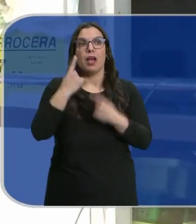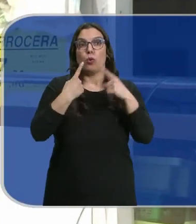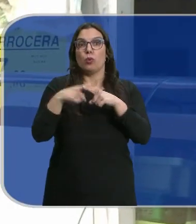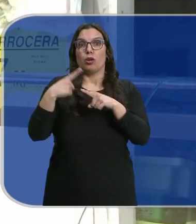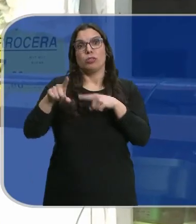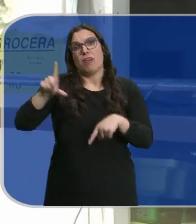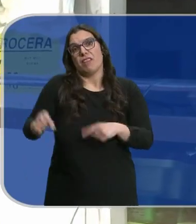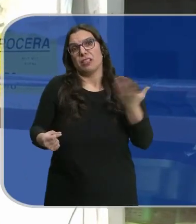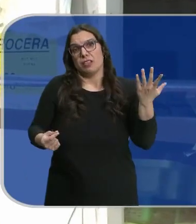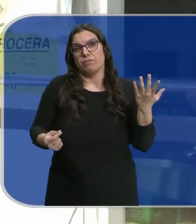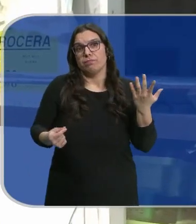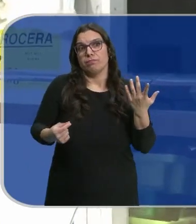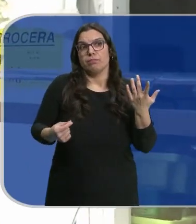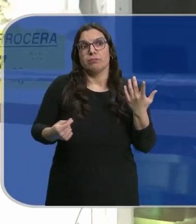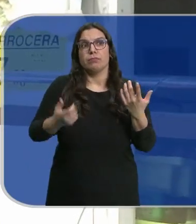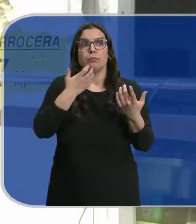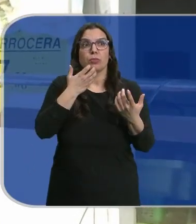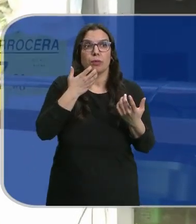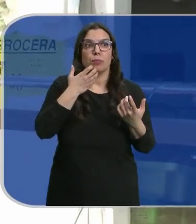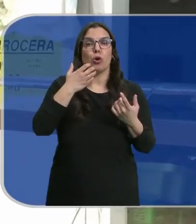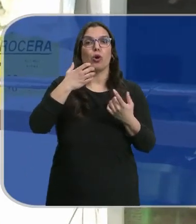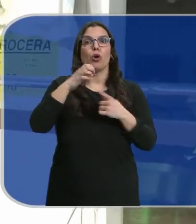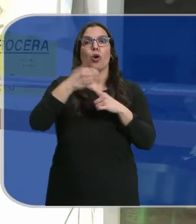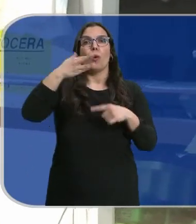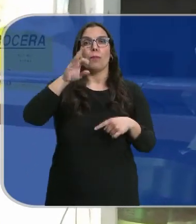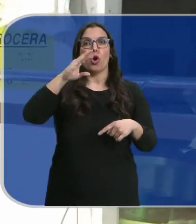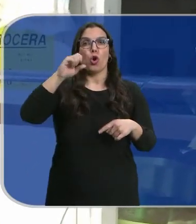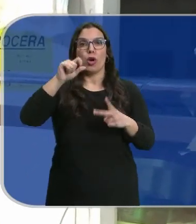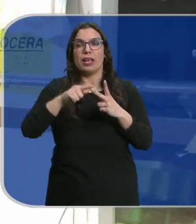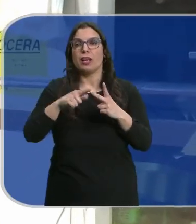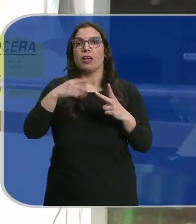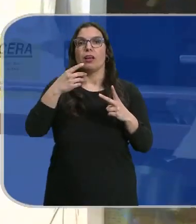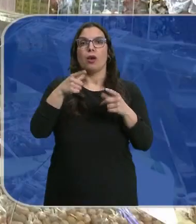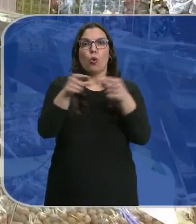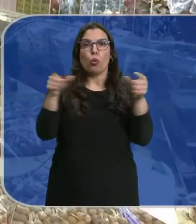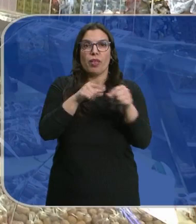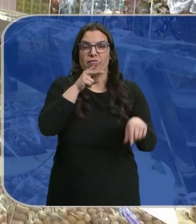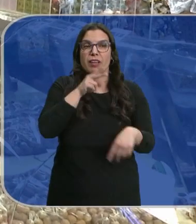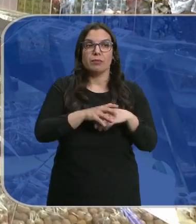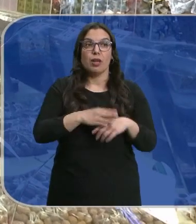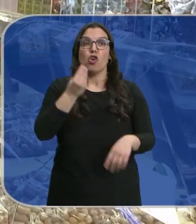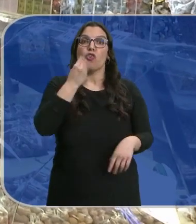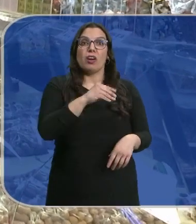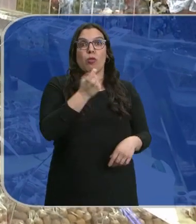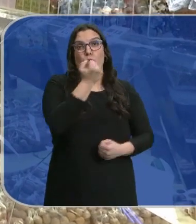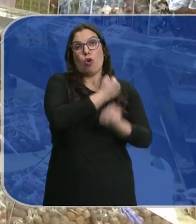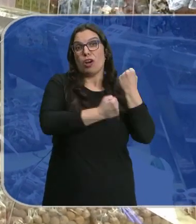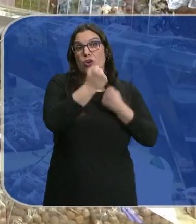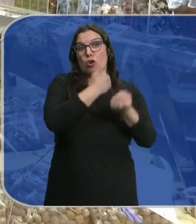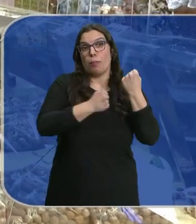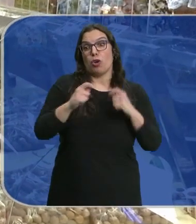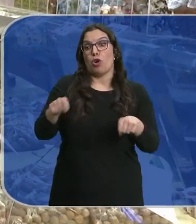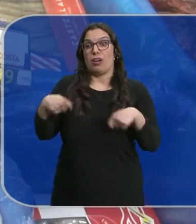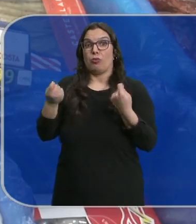están bastante más baratas. Por ejemplo, el brócoli o, ¿qué te digo yo?, las judías verdes. El congelado siempre es un poco más económico que